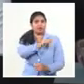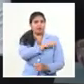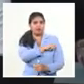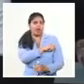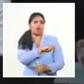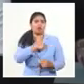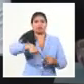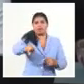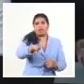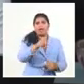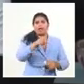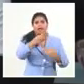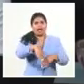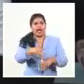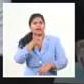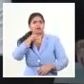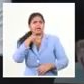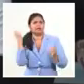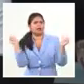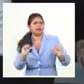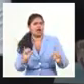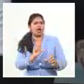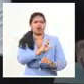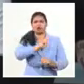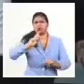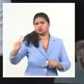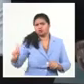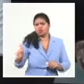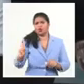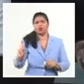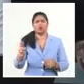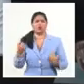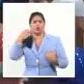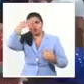vandálicos, a hechos también de terrorismo,